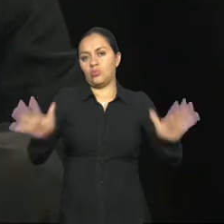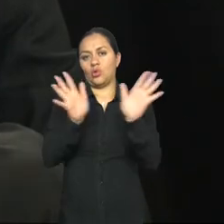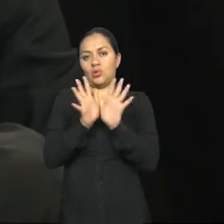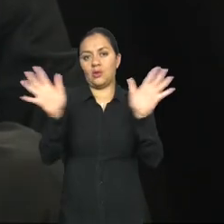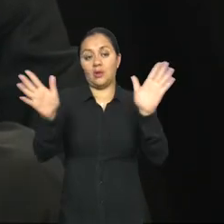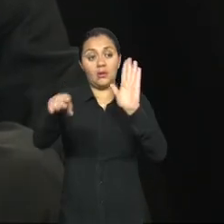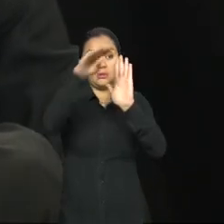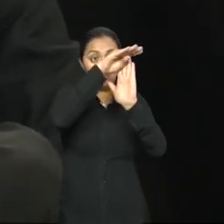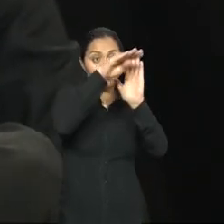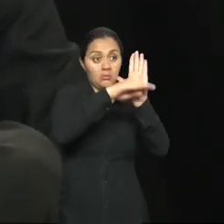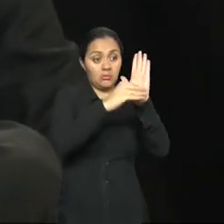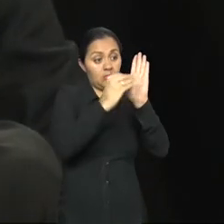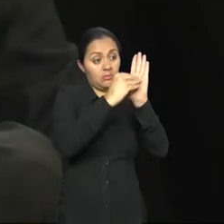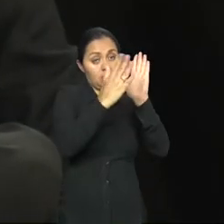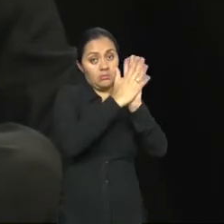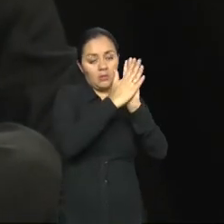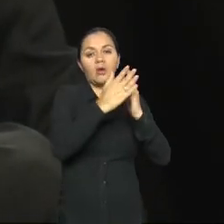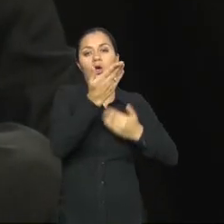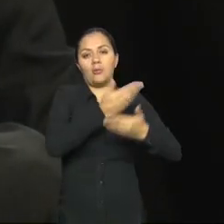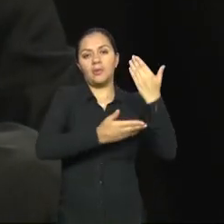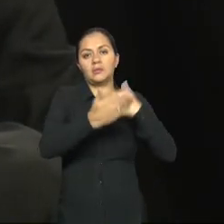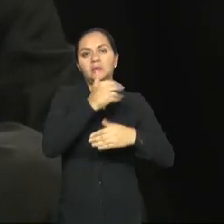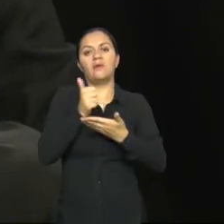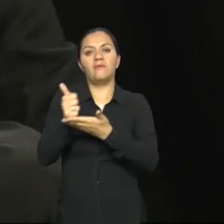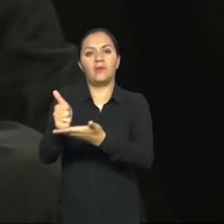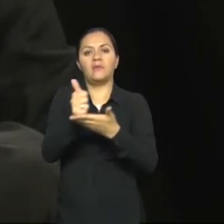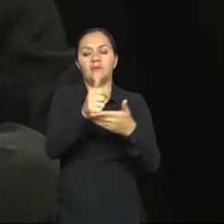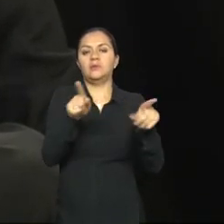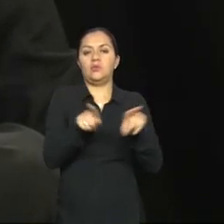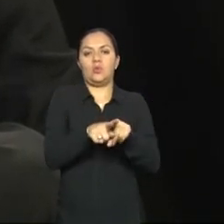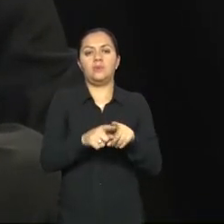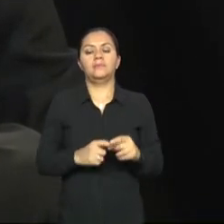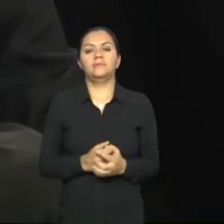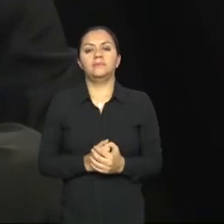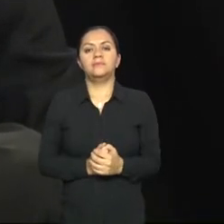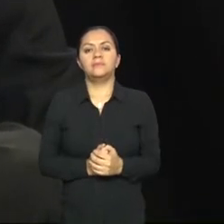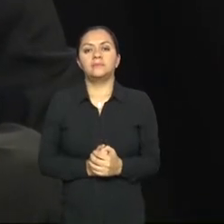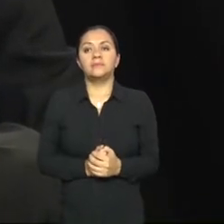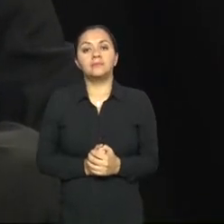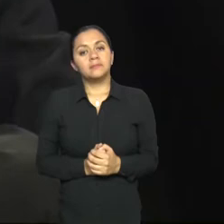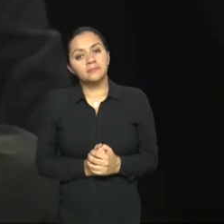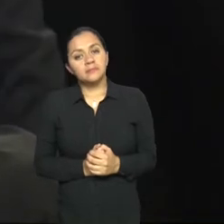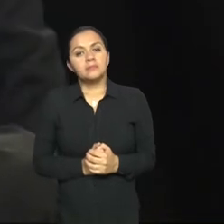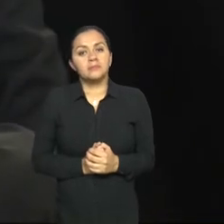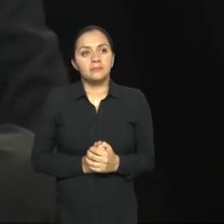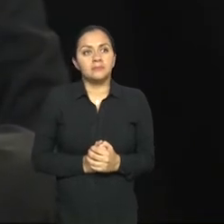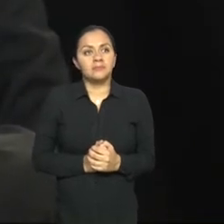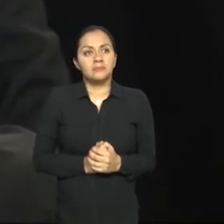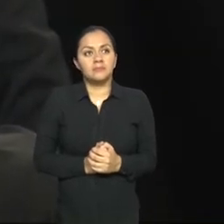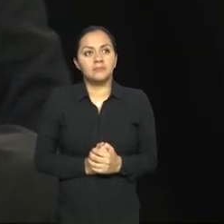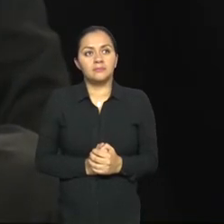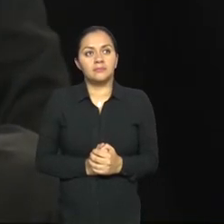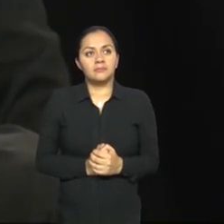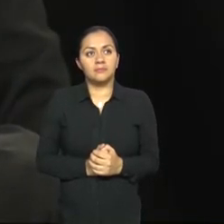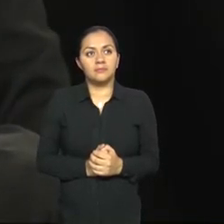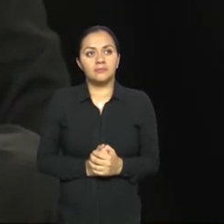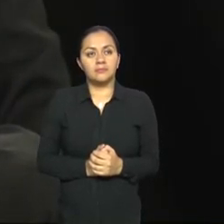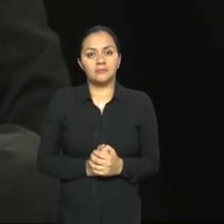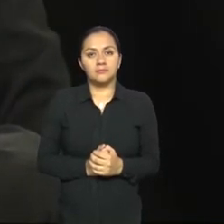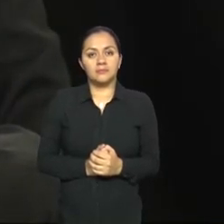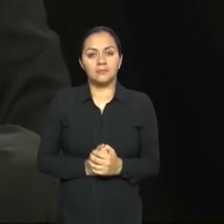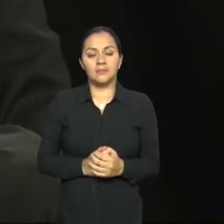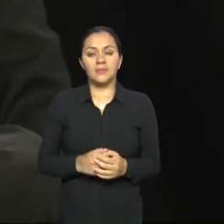todo el vehículo que se encuentra tenga el mismo beneficio para todos, hablando tributariamente. La parte más complicada. El uso adecuado. El